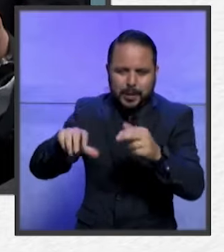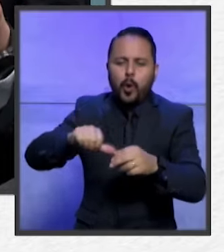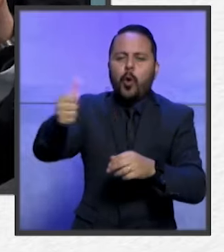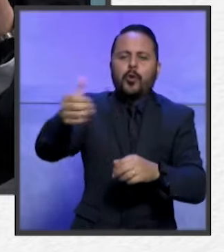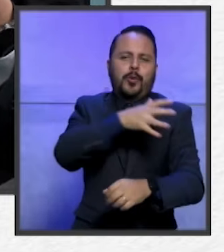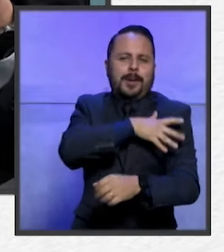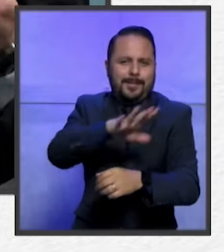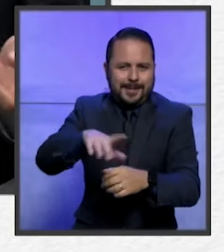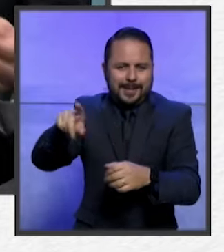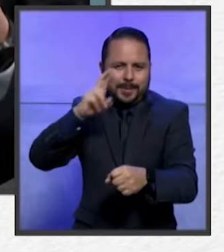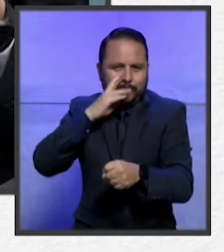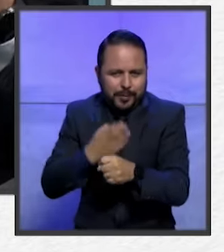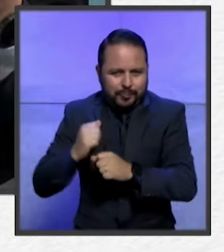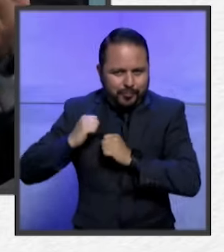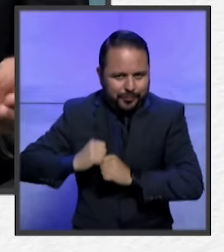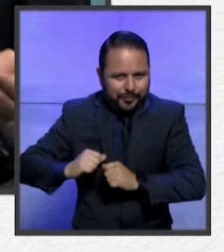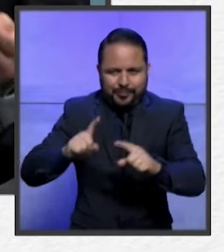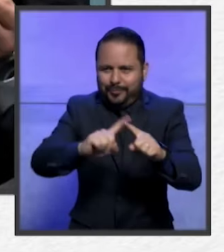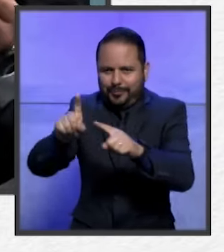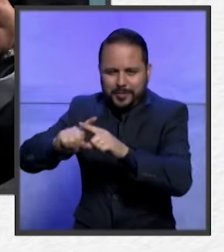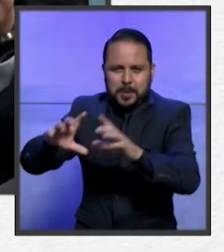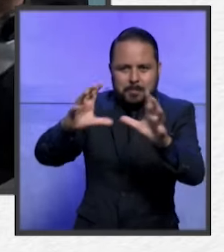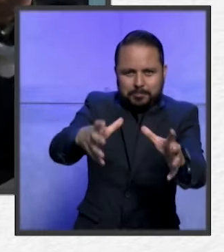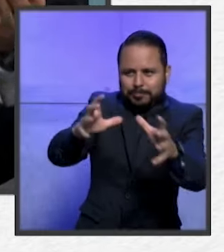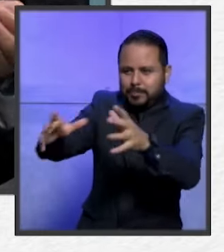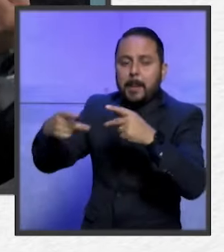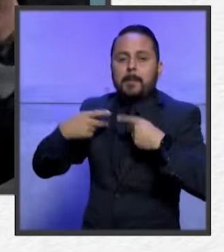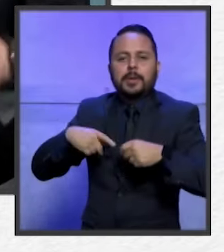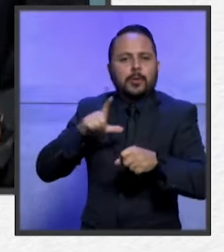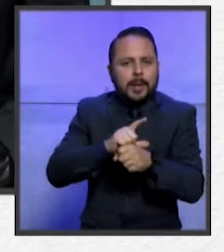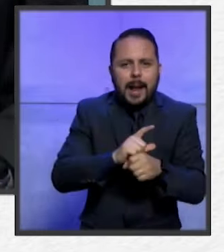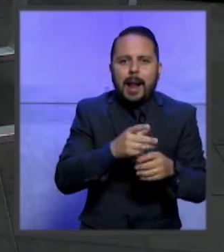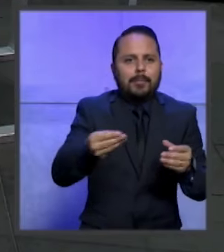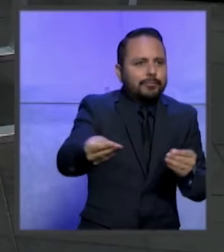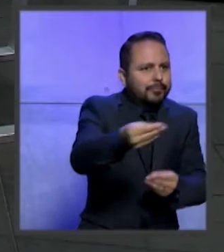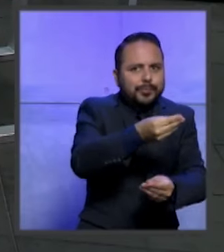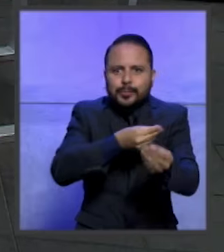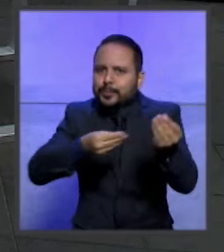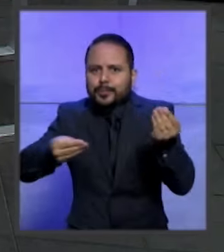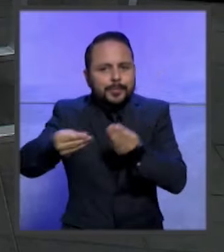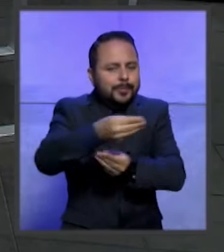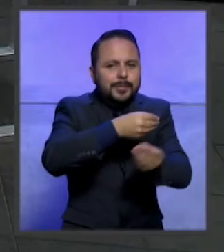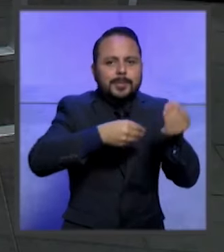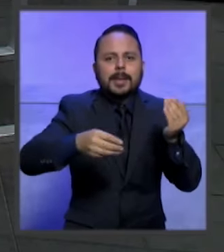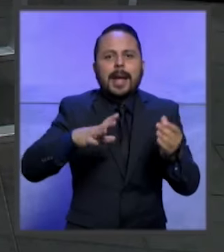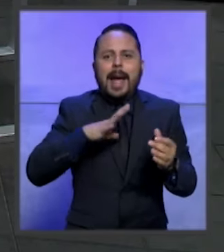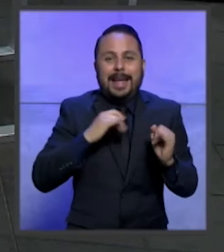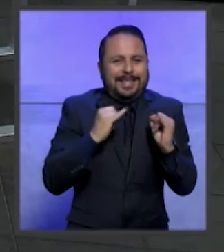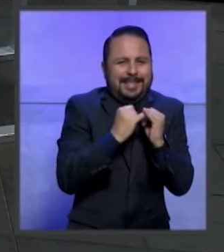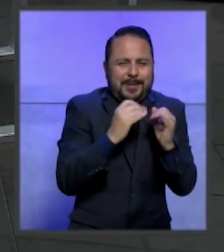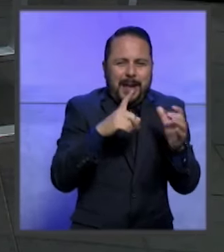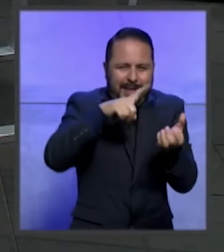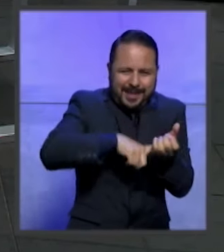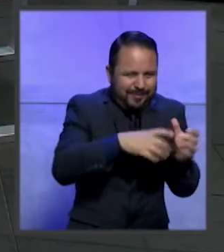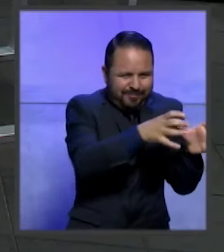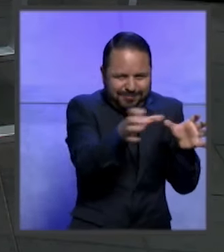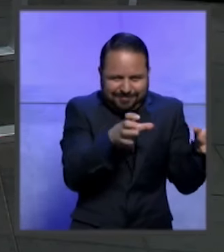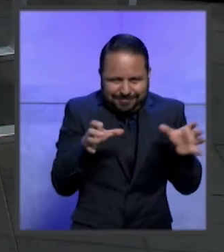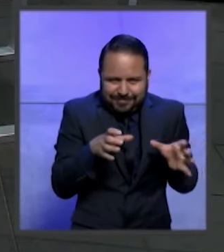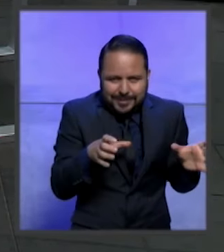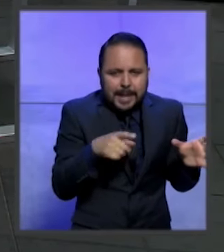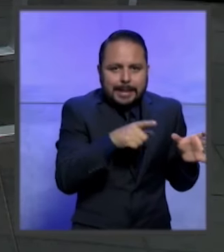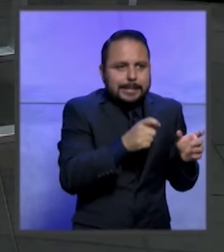de investigación de responsabilidades administrativas a personal a otros órganos en que tengan que ver sobre la